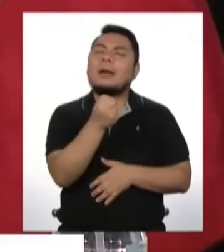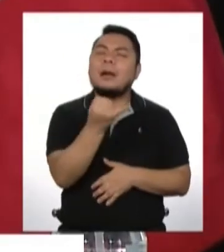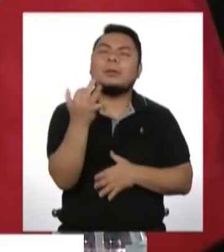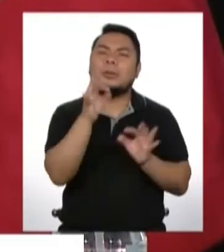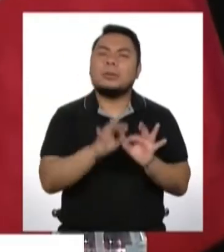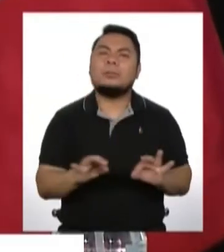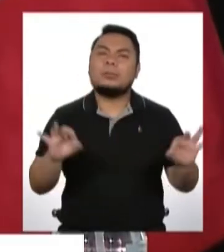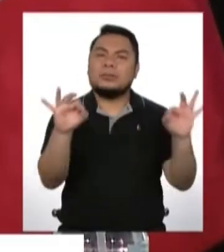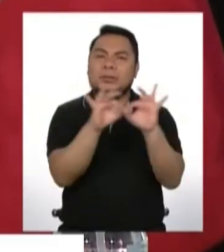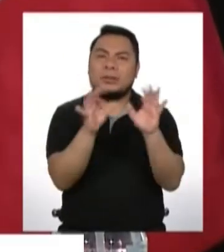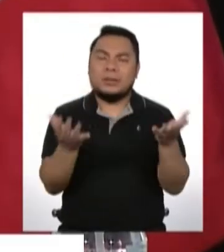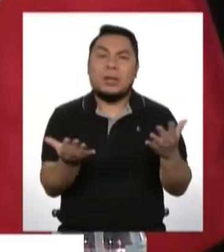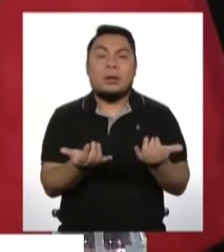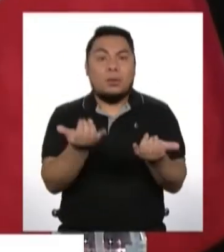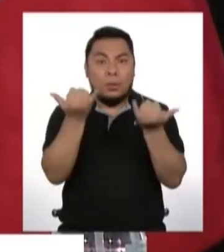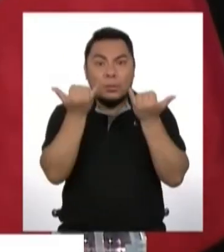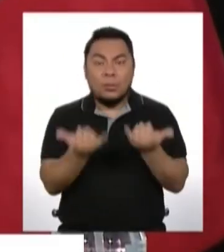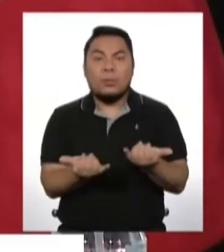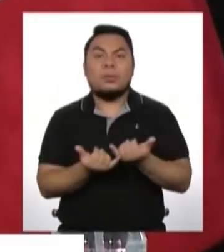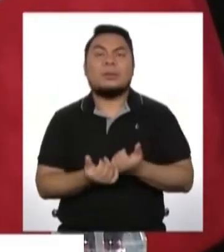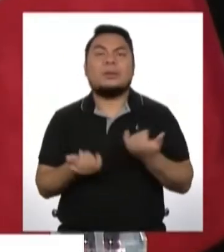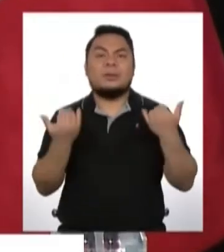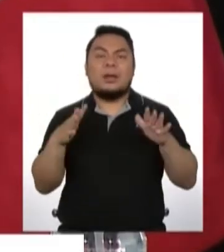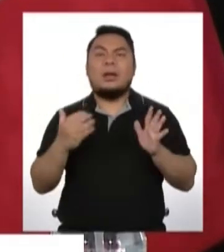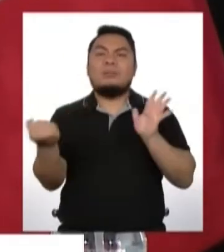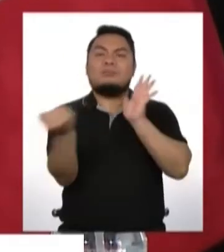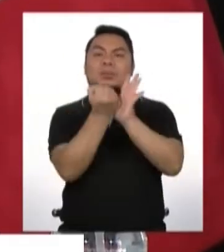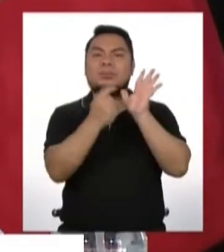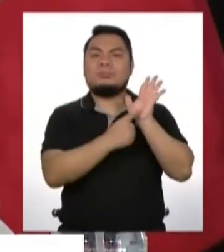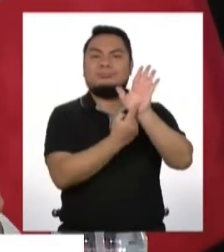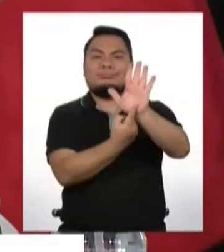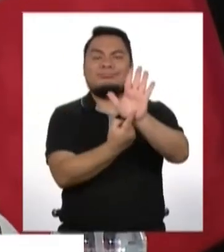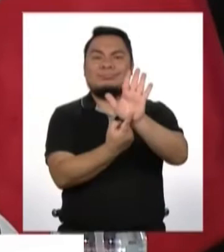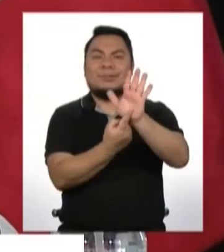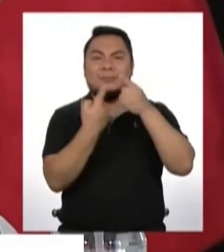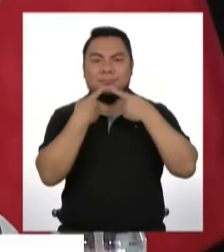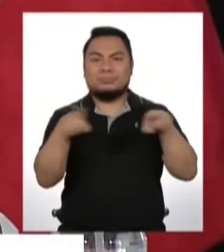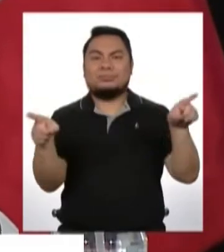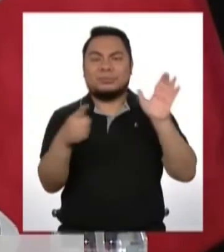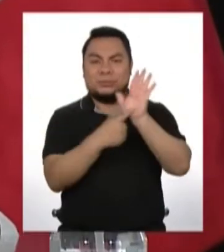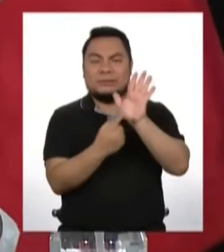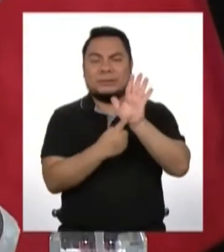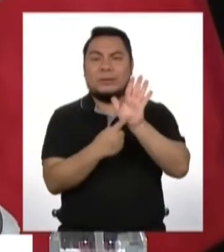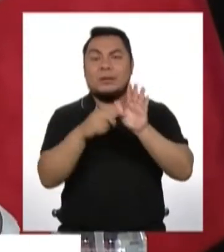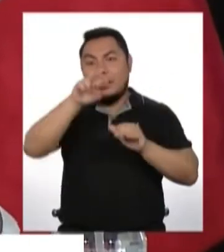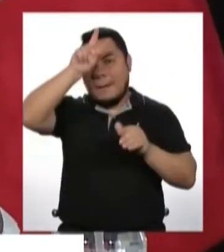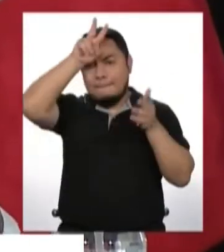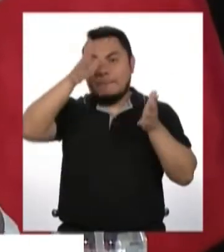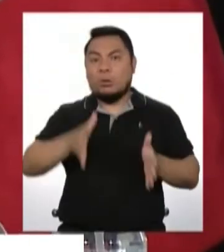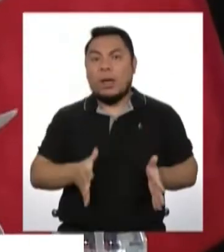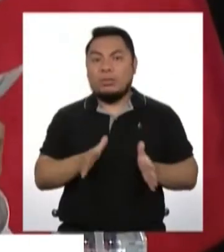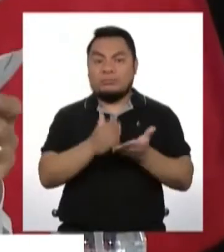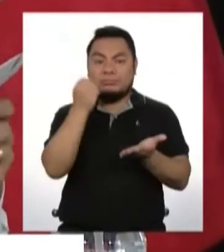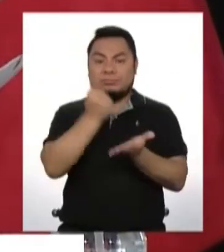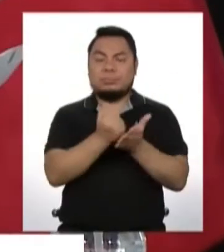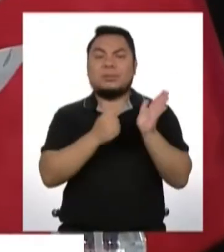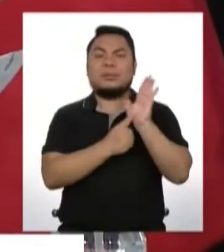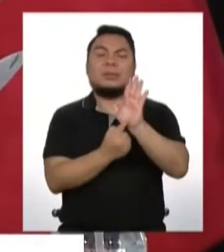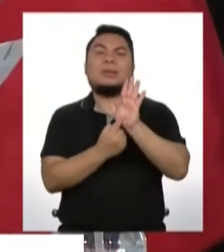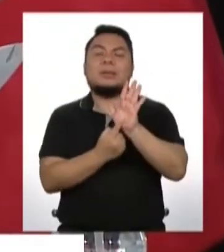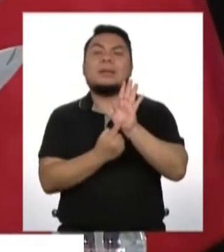sumamente importante, que hoy día ha salido publicado en El Peruano el